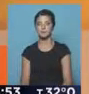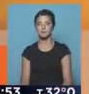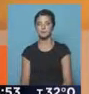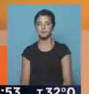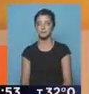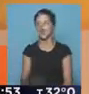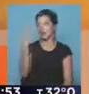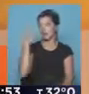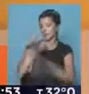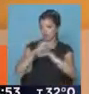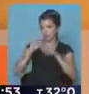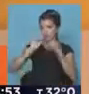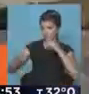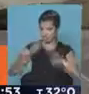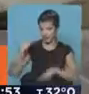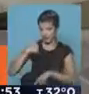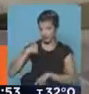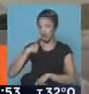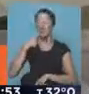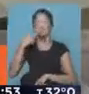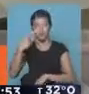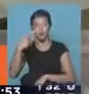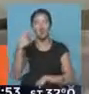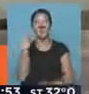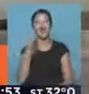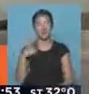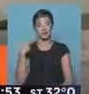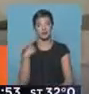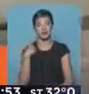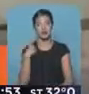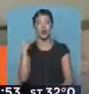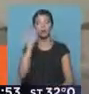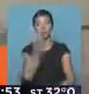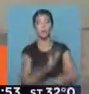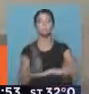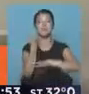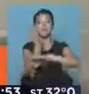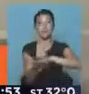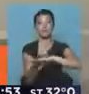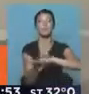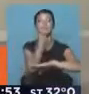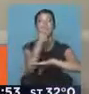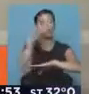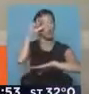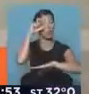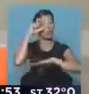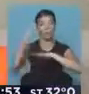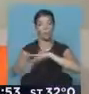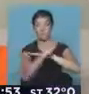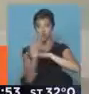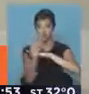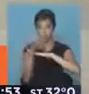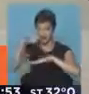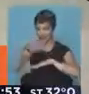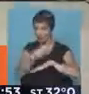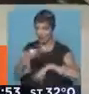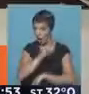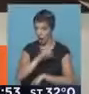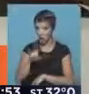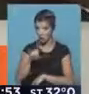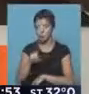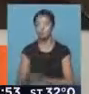la rueda de prensa que argentina va a asumir la presidencia el primero de enero y no esta semana en la cumbre de hecho